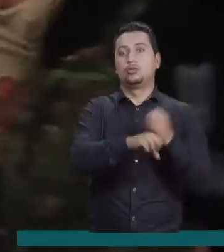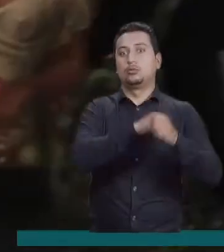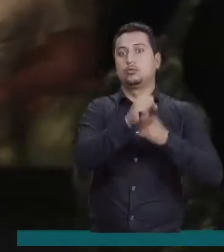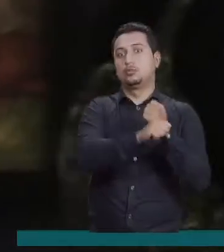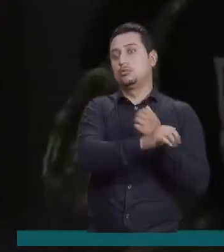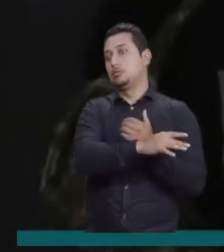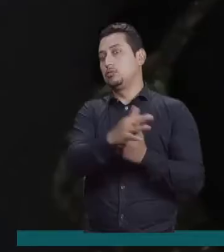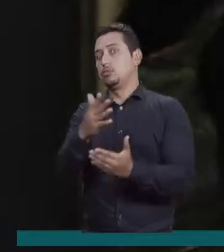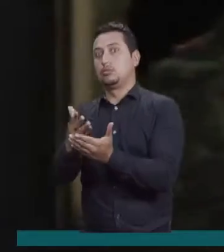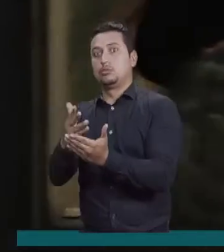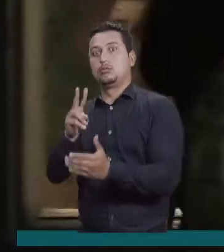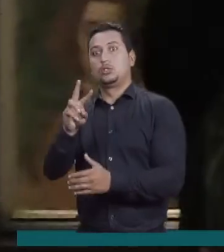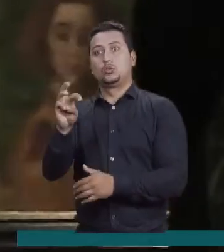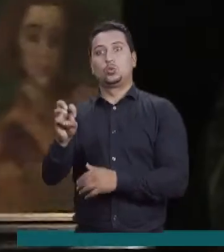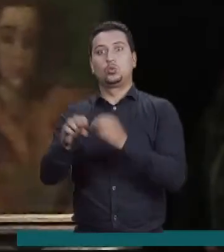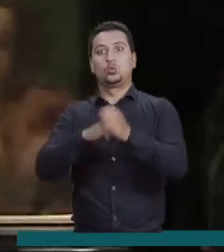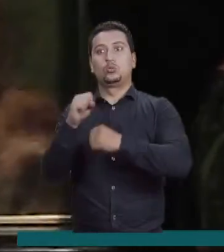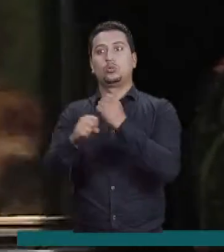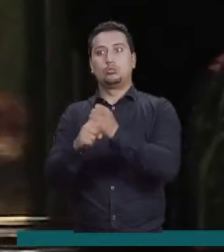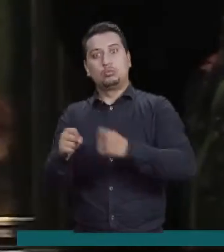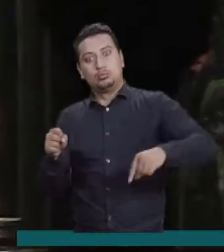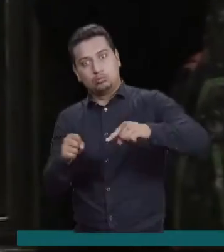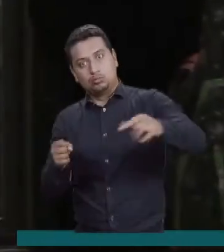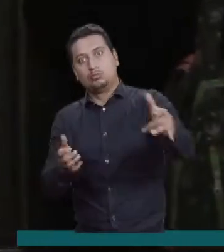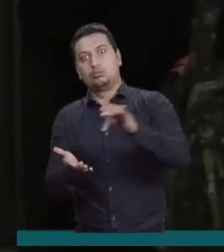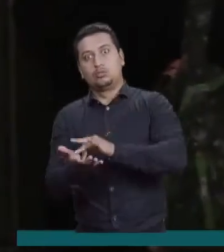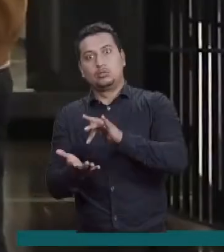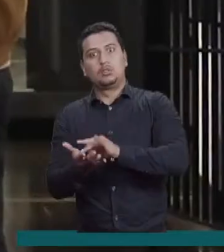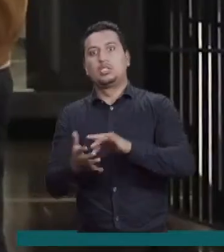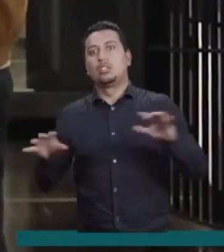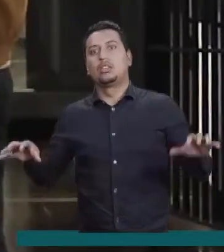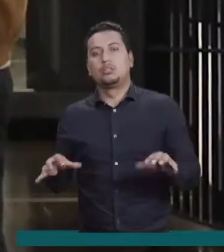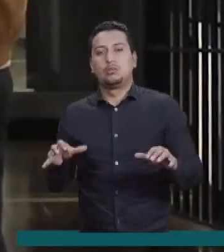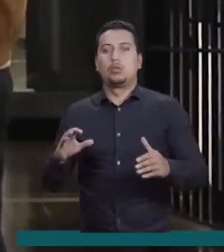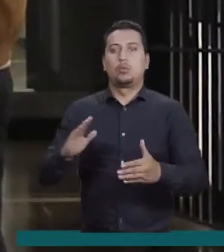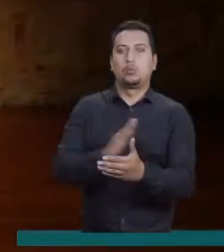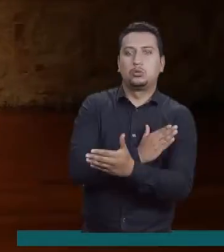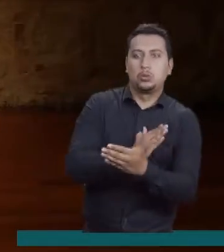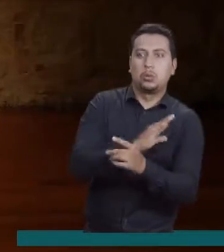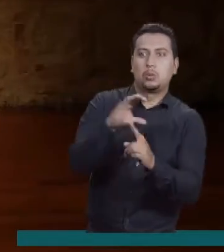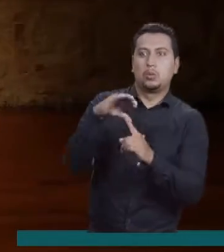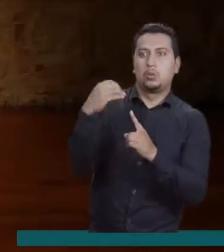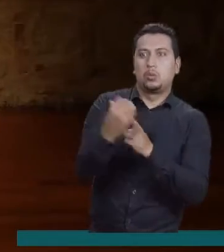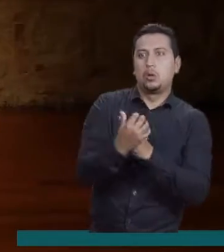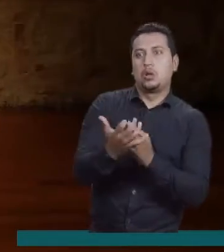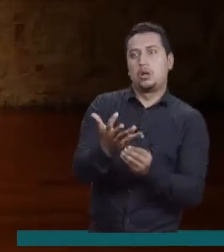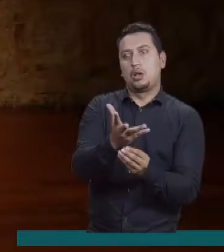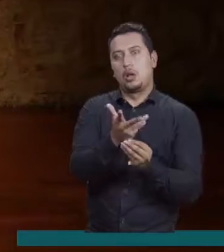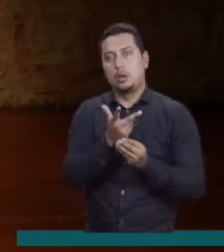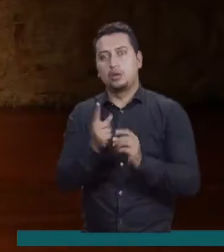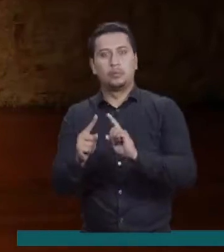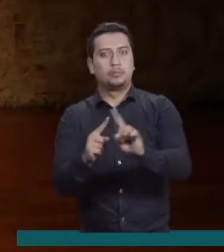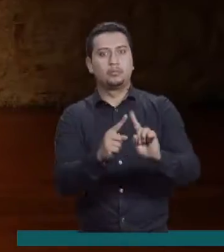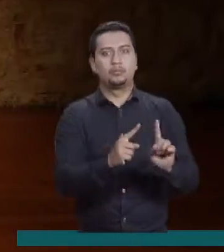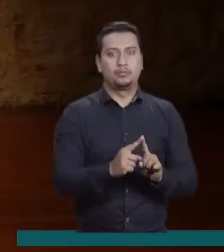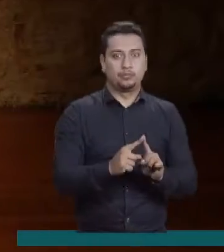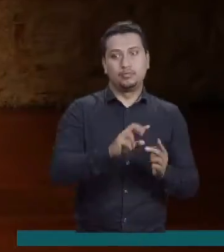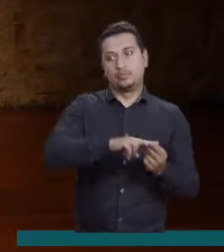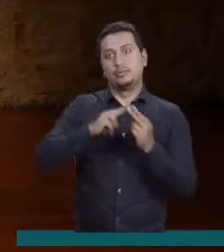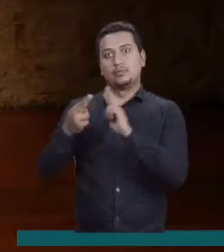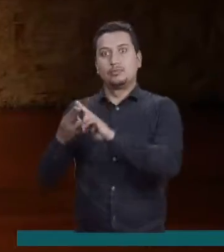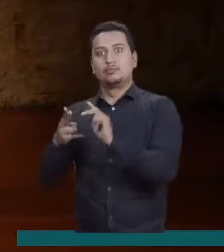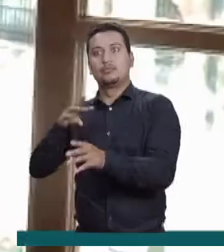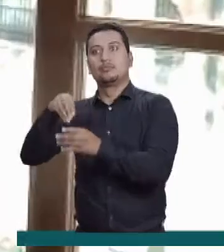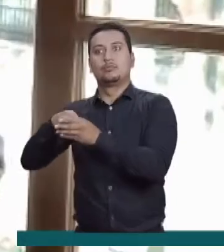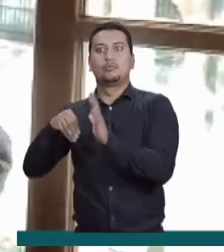28 años puedan participar en actividades musicales, culturales y artísticas que los vinculan con el Museo